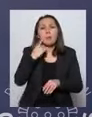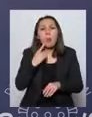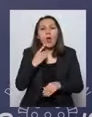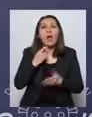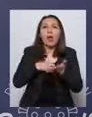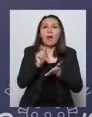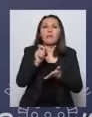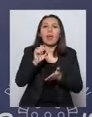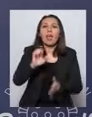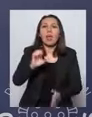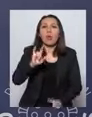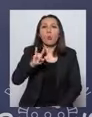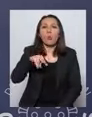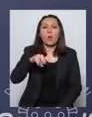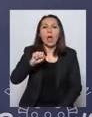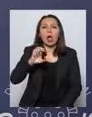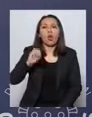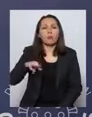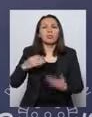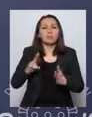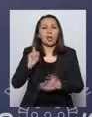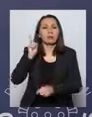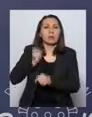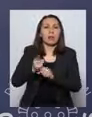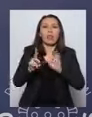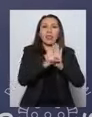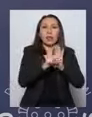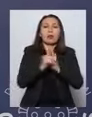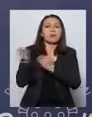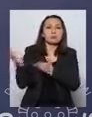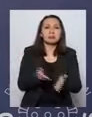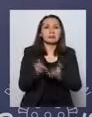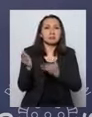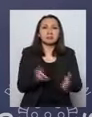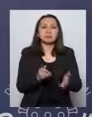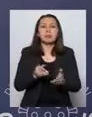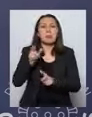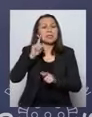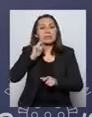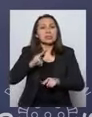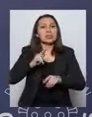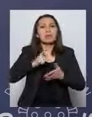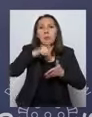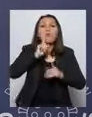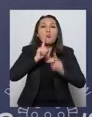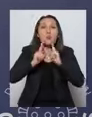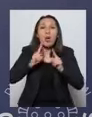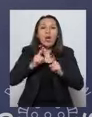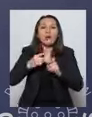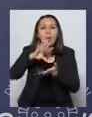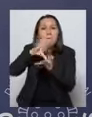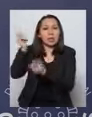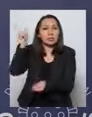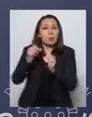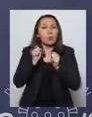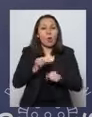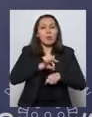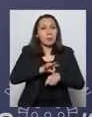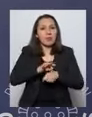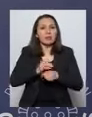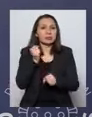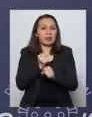cuando ya se había emanado un decreto de la autoridad sanitaria que permitía el ingreso de médicos sin regresar y también del extranjero para que puedan ejercer